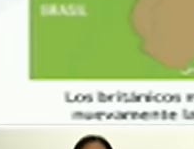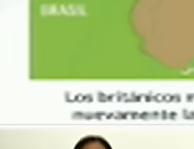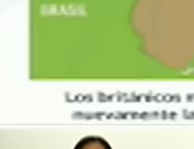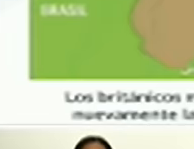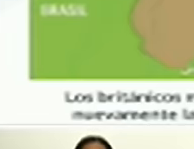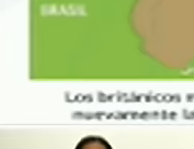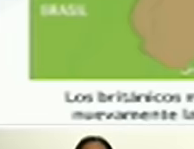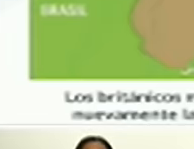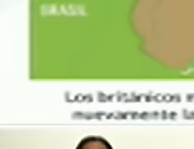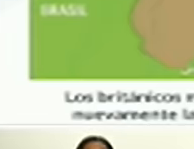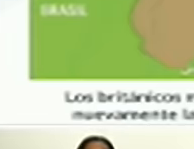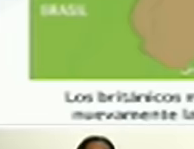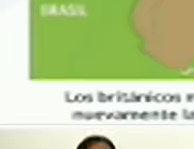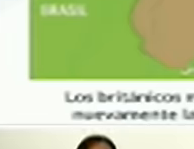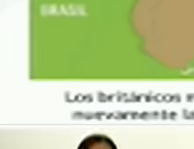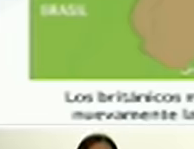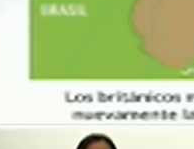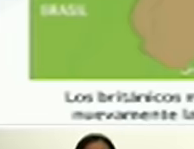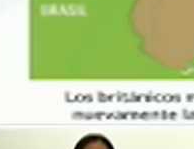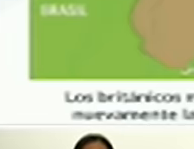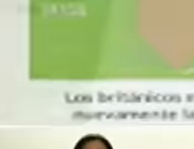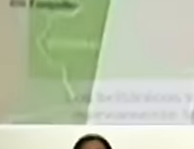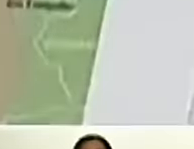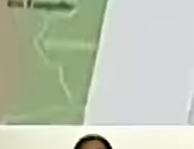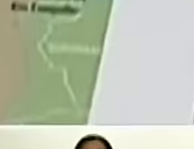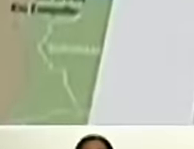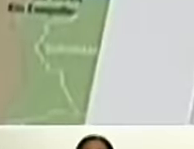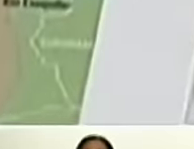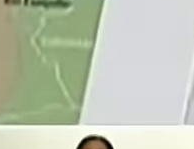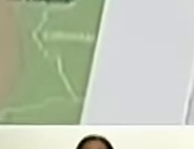Y aquí ya se toman 141.930